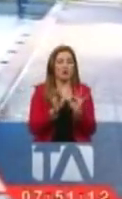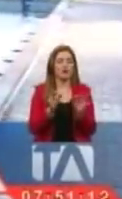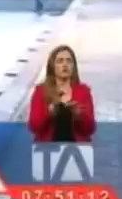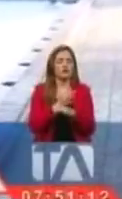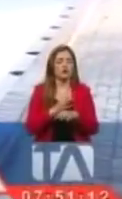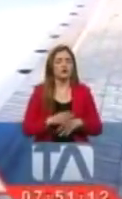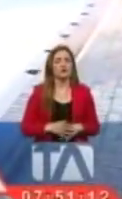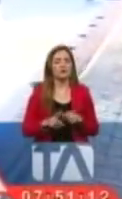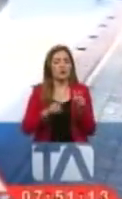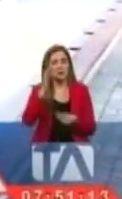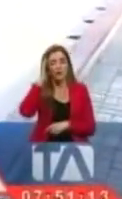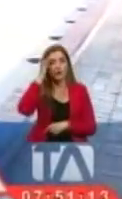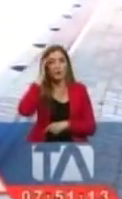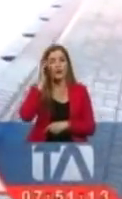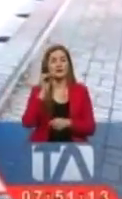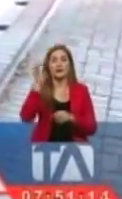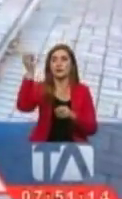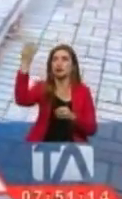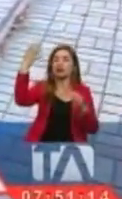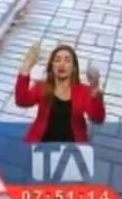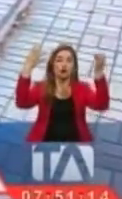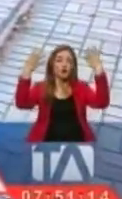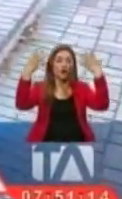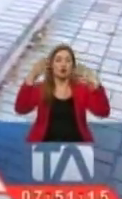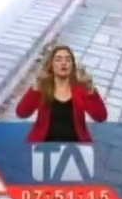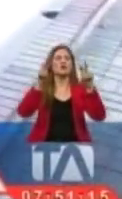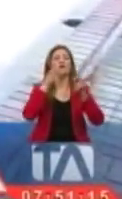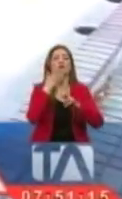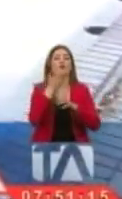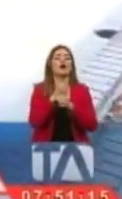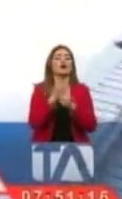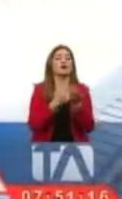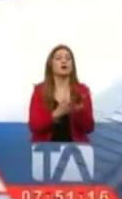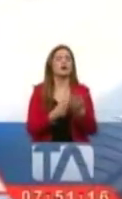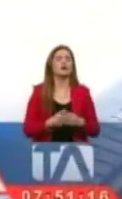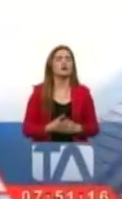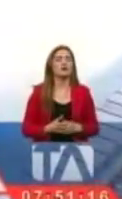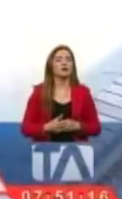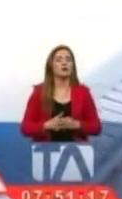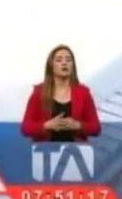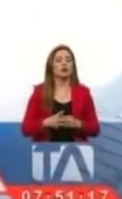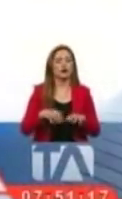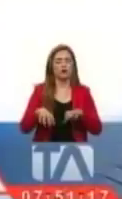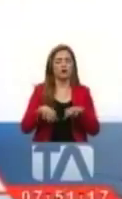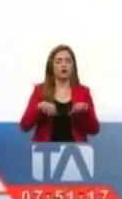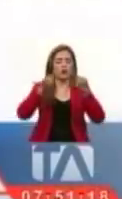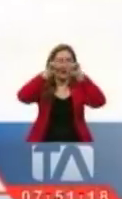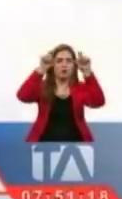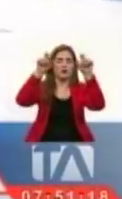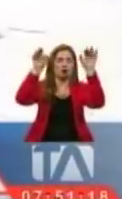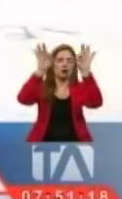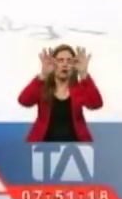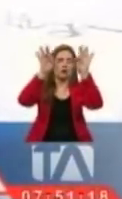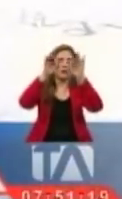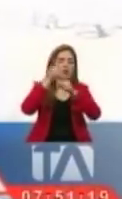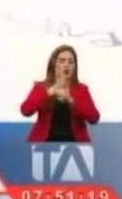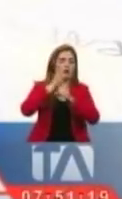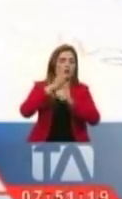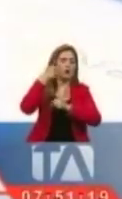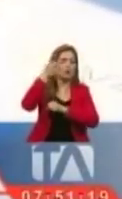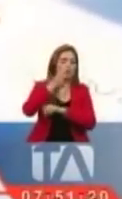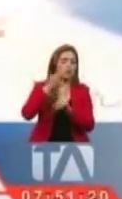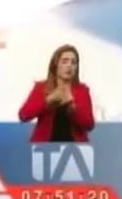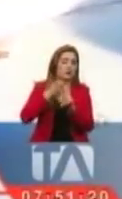transeúntes de esta zona es la luminaria se puede hacer algo con este tema si efectivamente también su coordinación de la empresa eléctrica estamos trabajando esperemos que en los